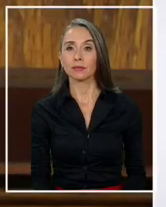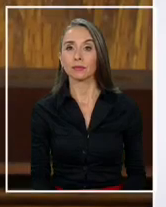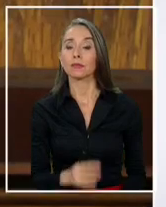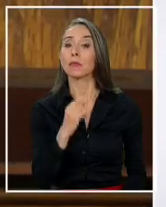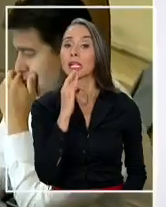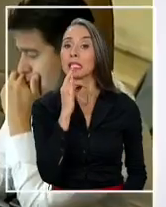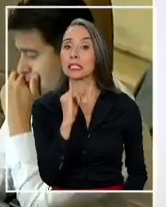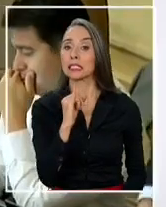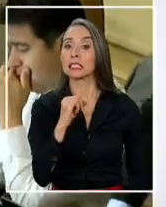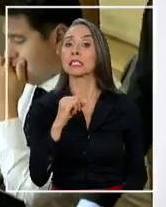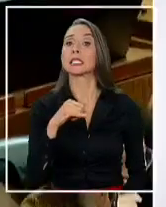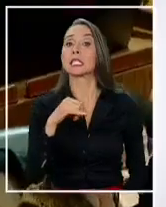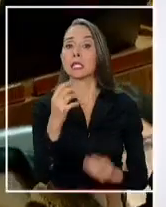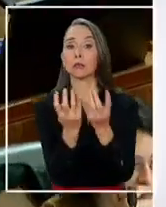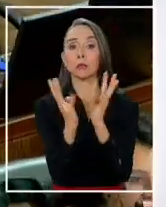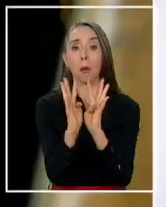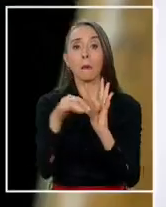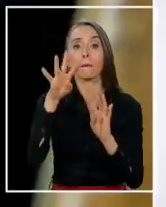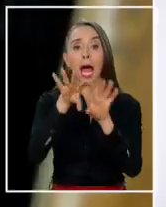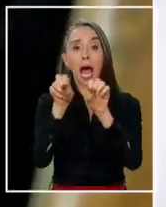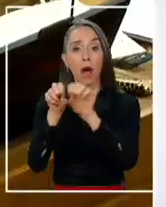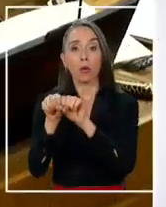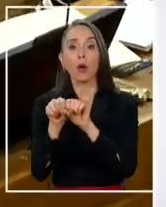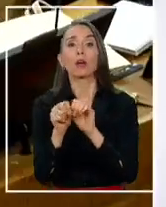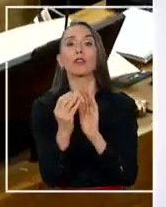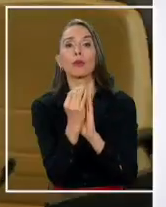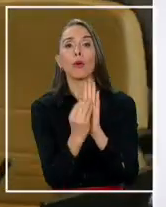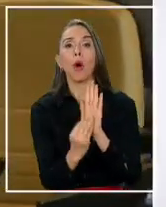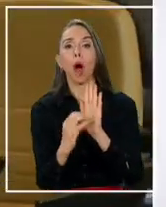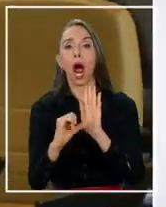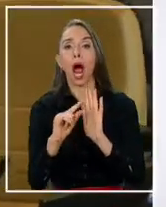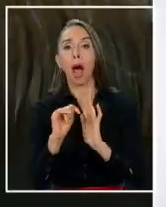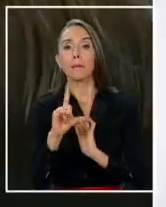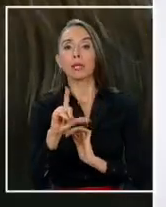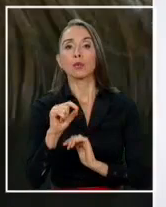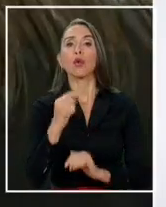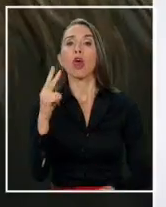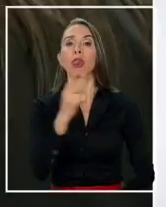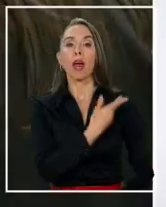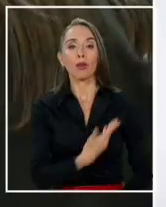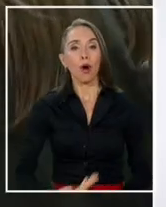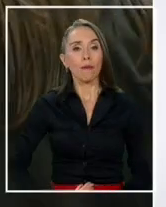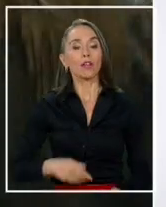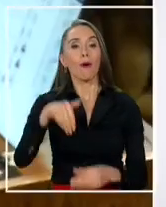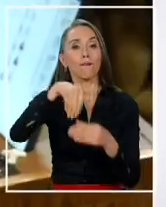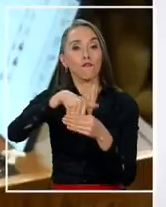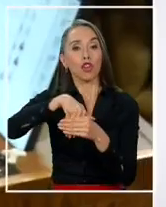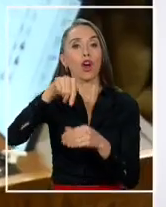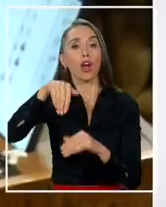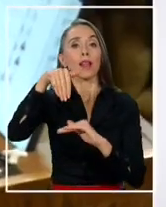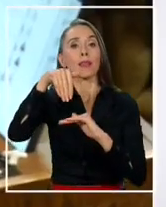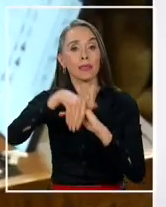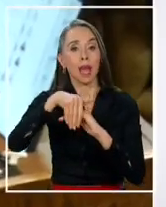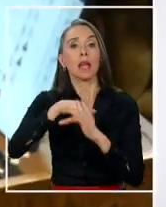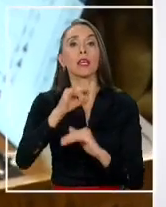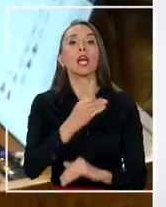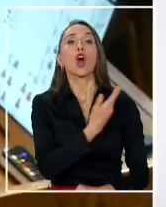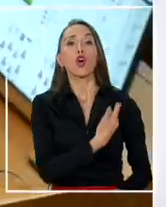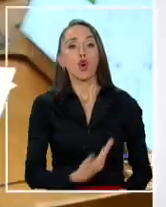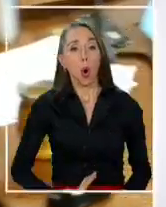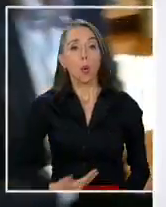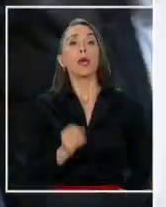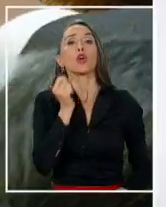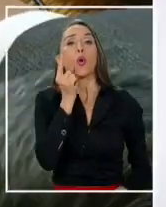Donde sí hubo más acuerdos fue en el capítulo de gobierno que se votó durante la tarde. Este capítulo ratifica un gobierno presidencialista